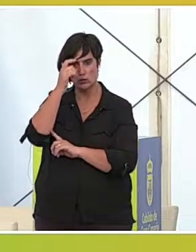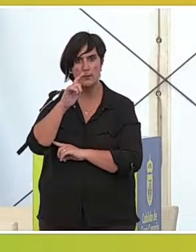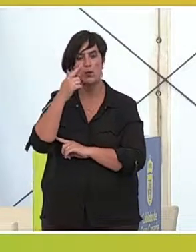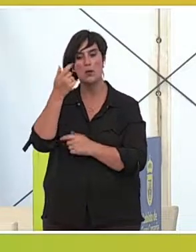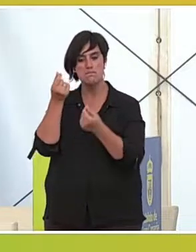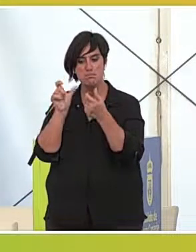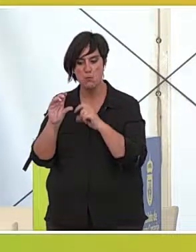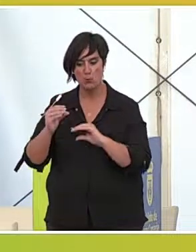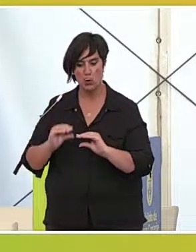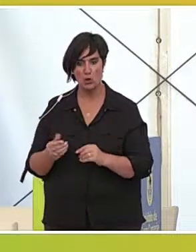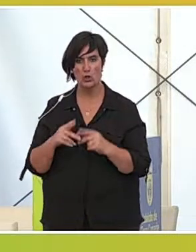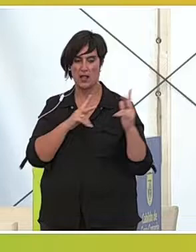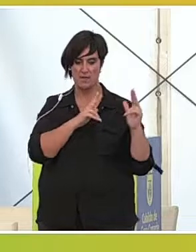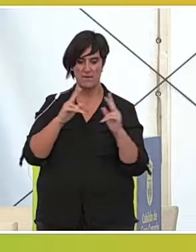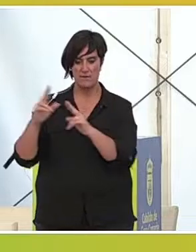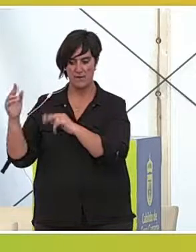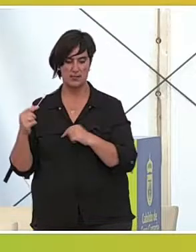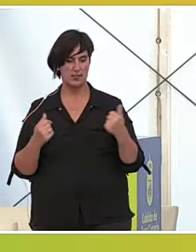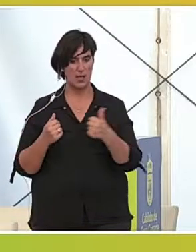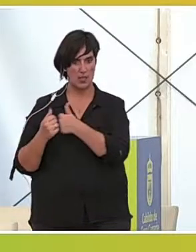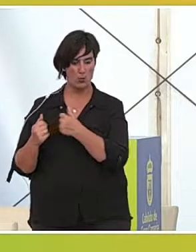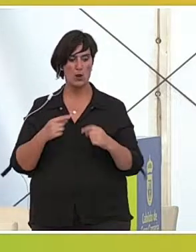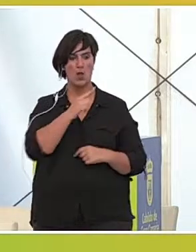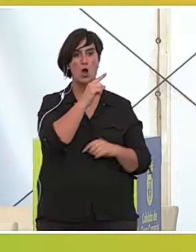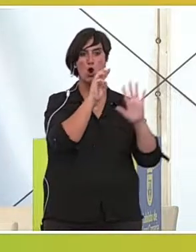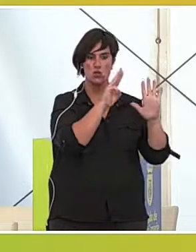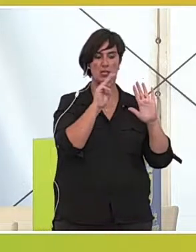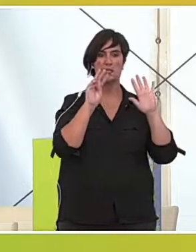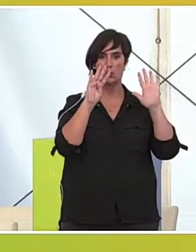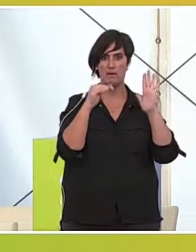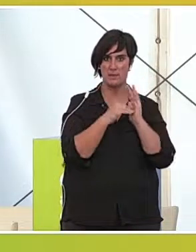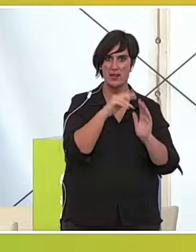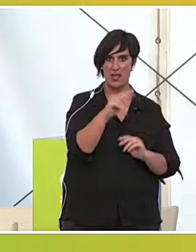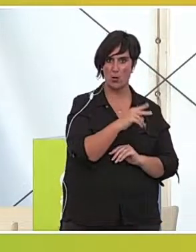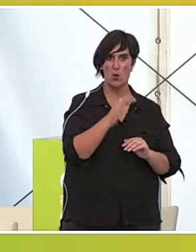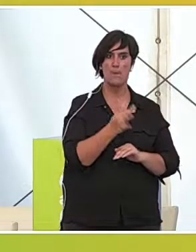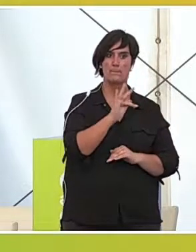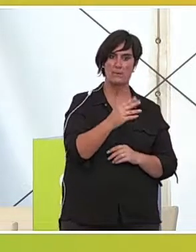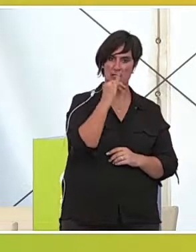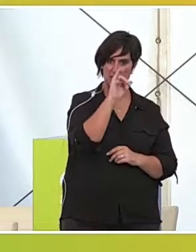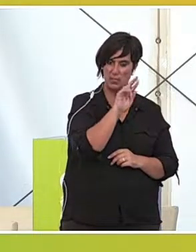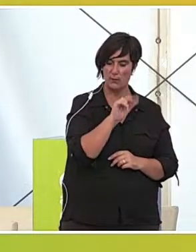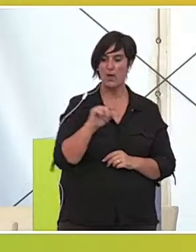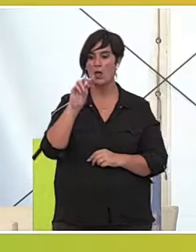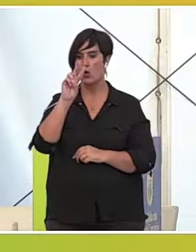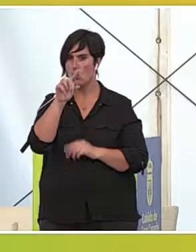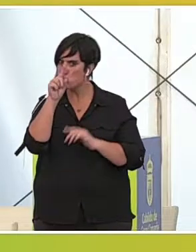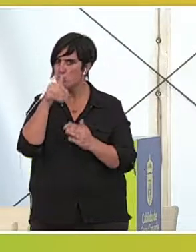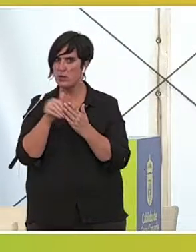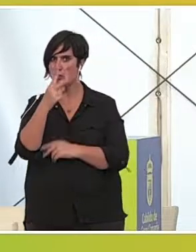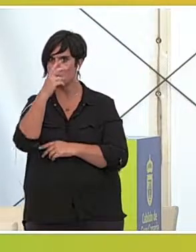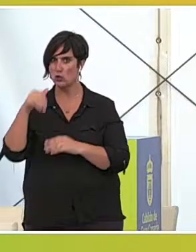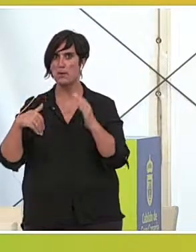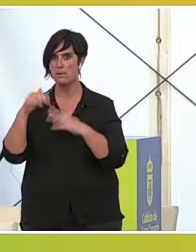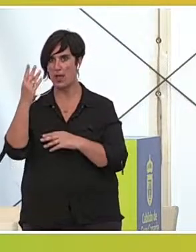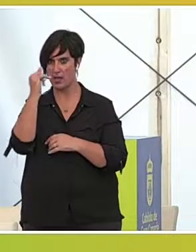de cada una de las fases, pues la primera serían 89.000 euros masiva, la segunda 1.200.000 masiva y la tercera